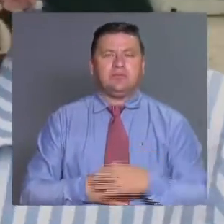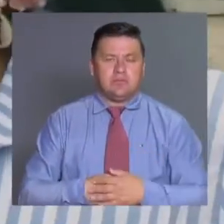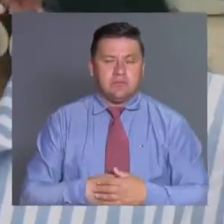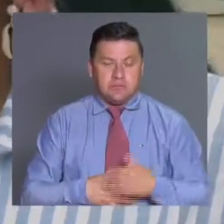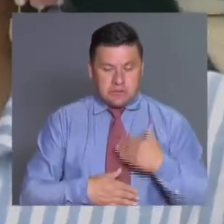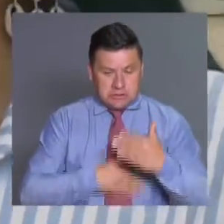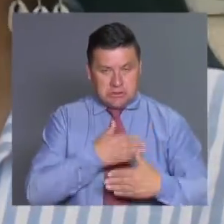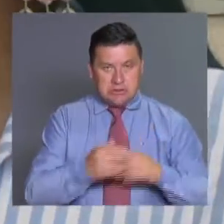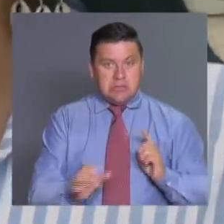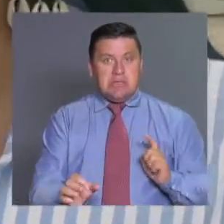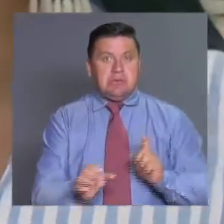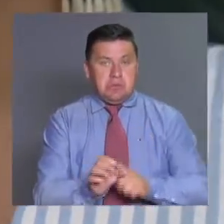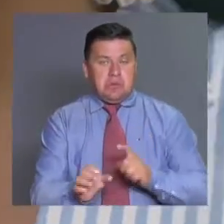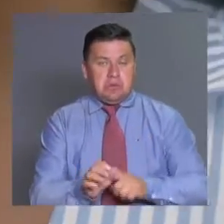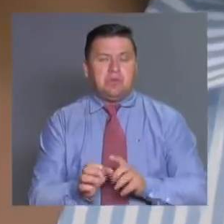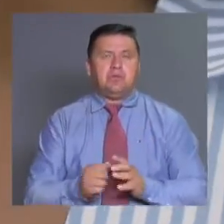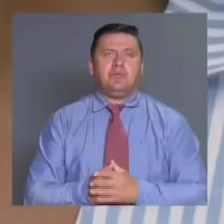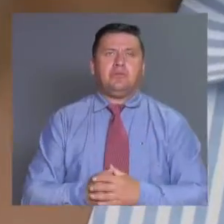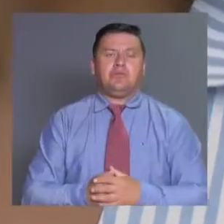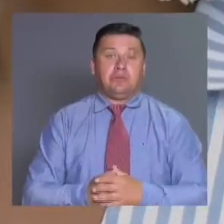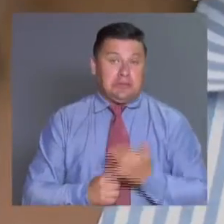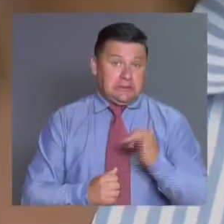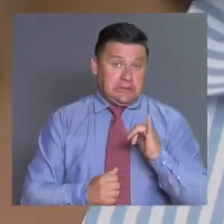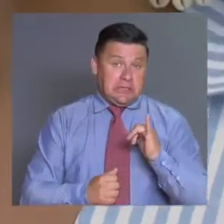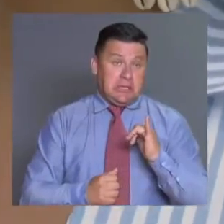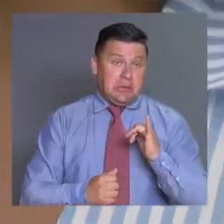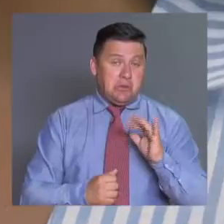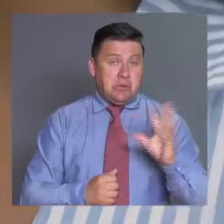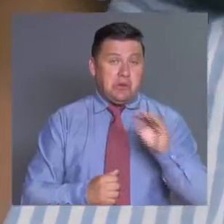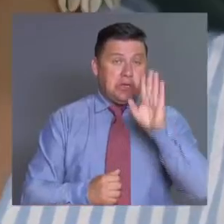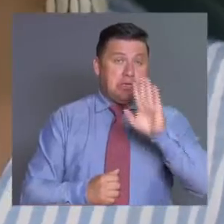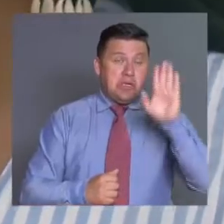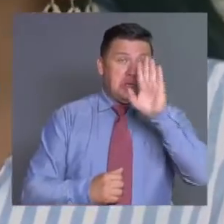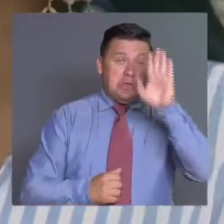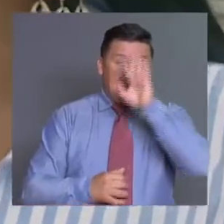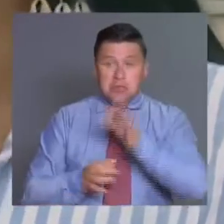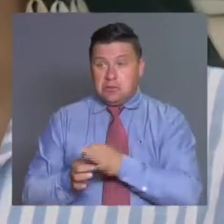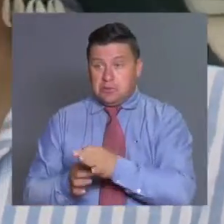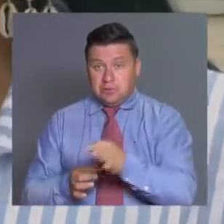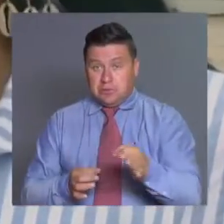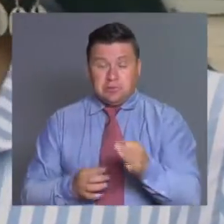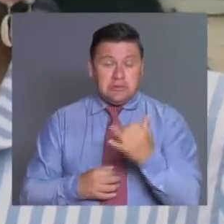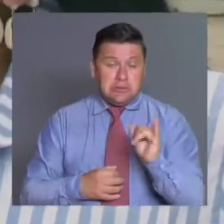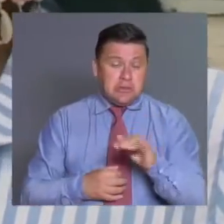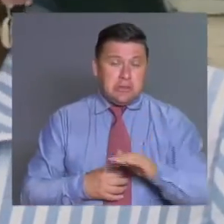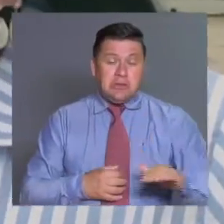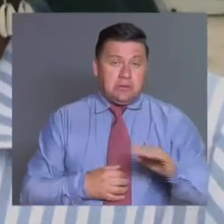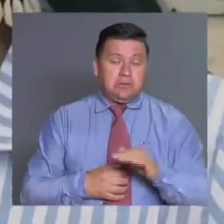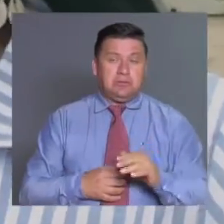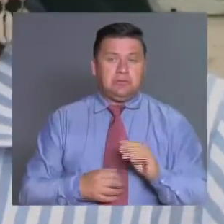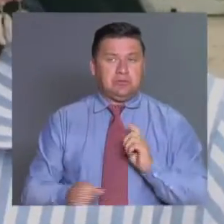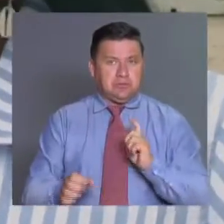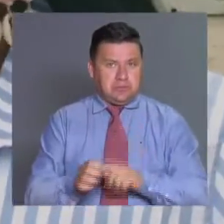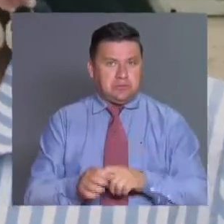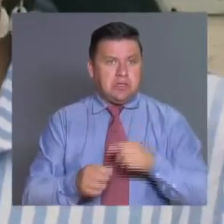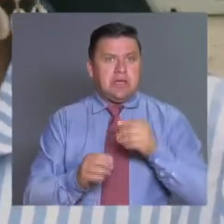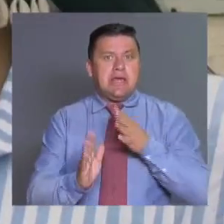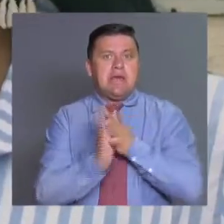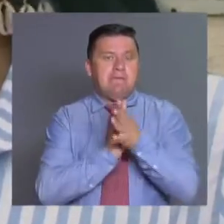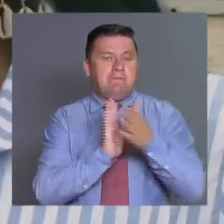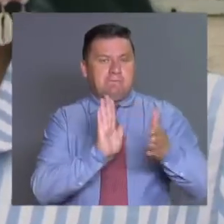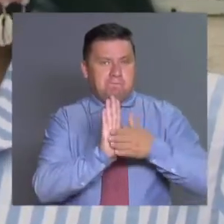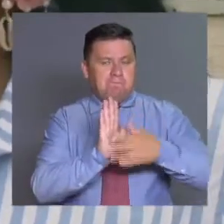se hizo el proceso de preinscripciones y ya de todos los de los municipios de aquí ya se prescribieron ya se envió la